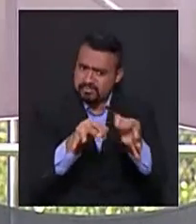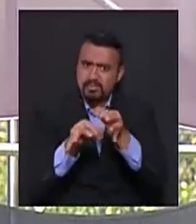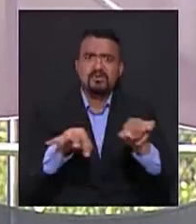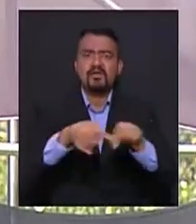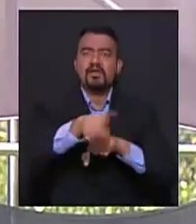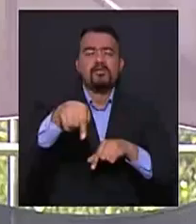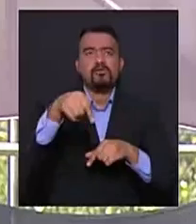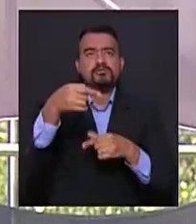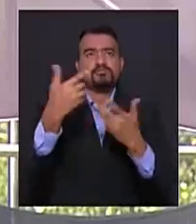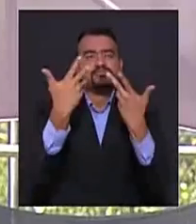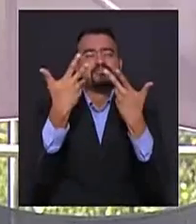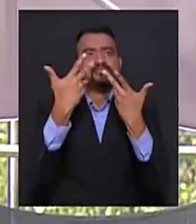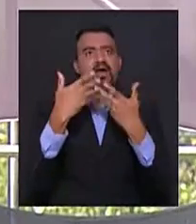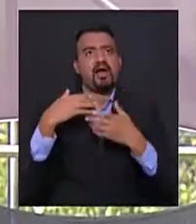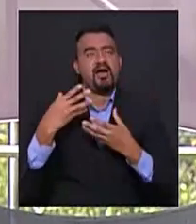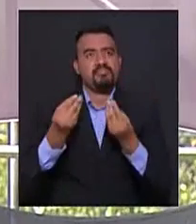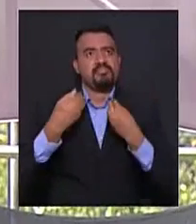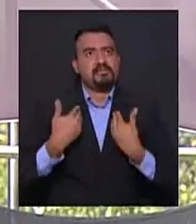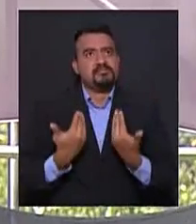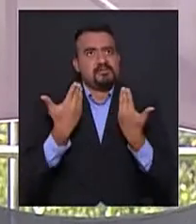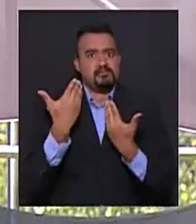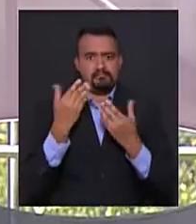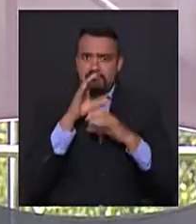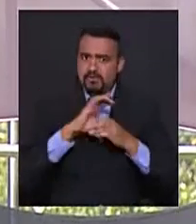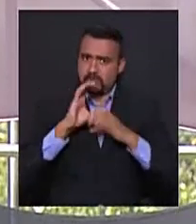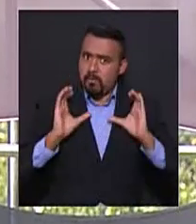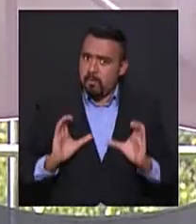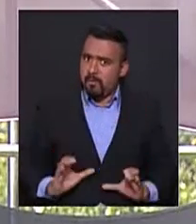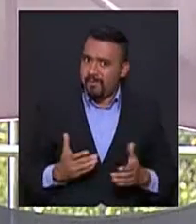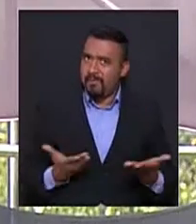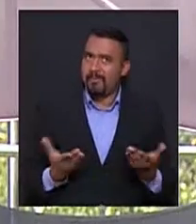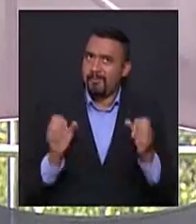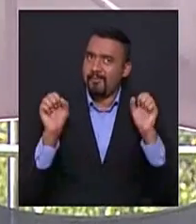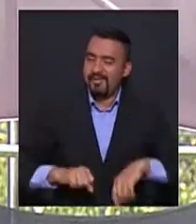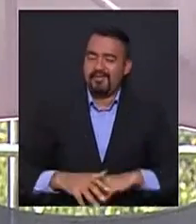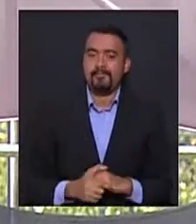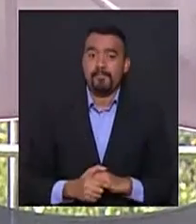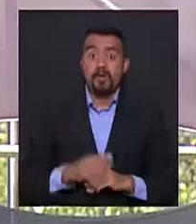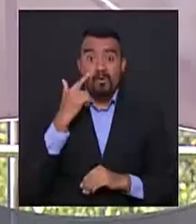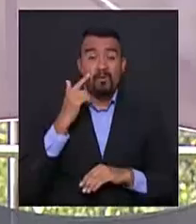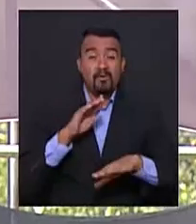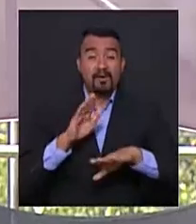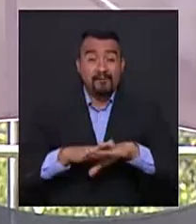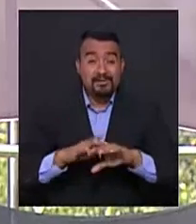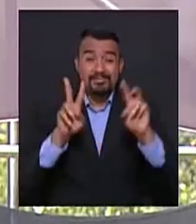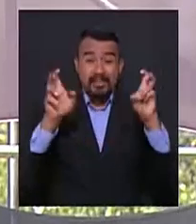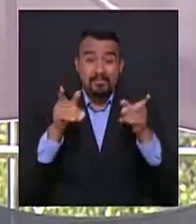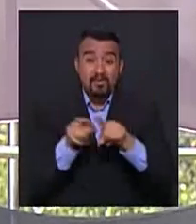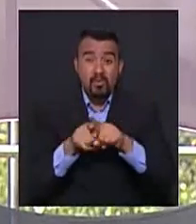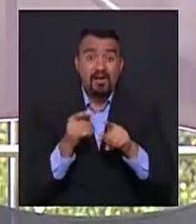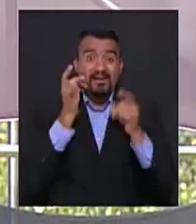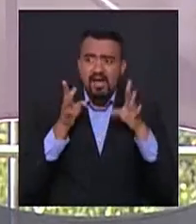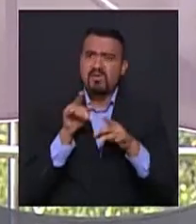en los entornos académicos. Hay que hablar de temas difíciles, hay que incomodarnos. Aquí, más que señalar